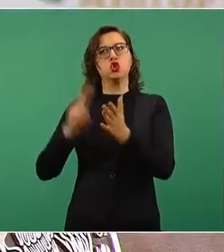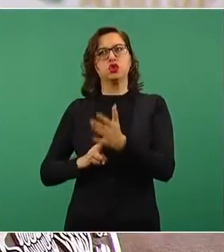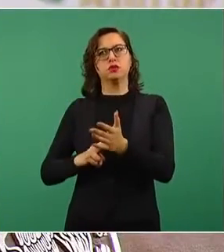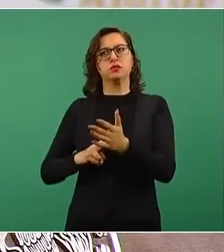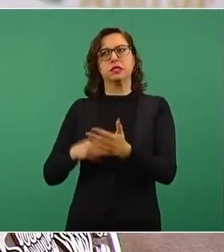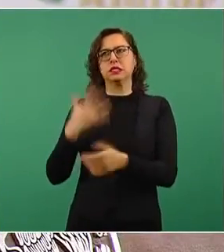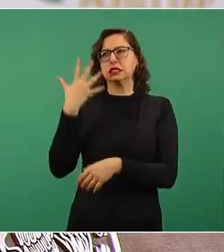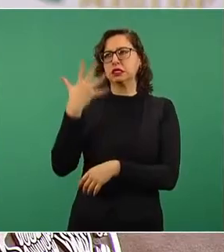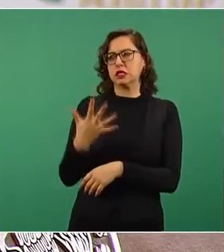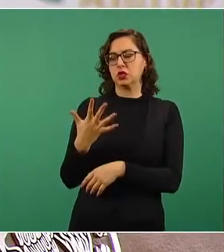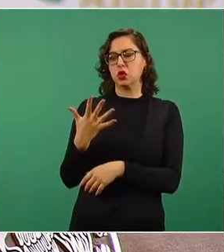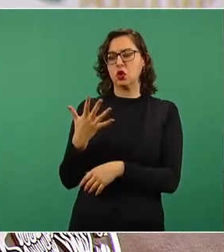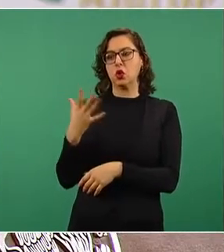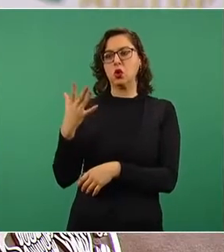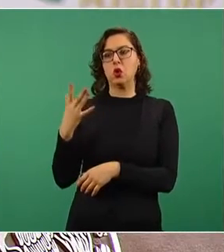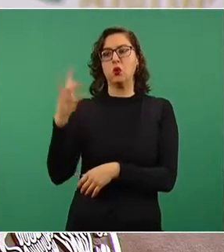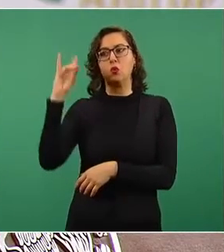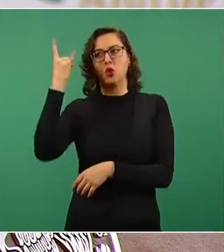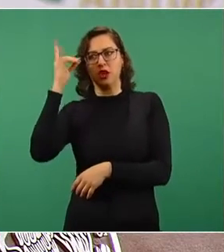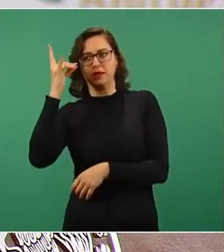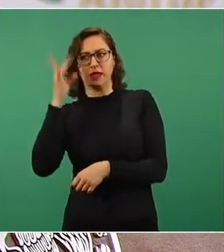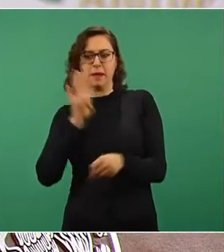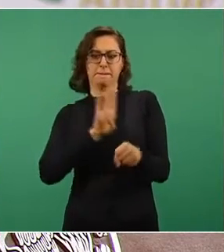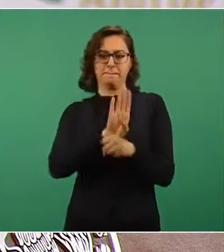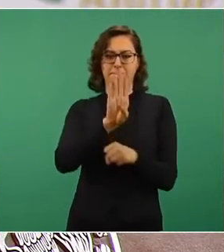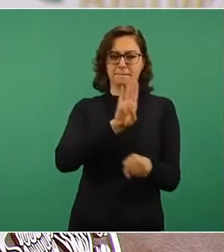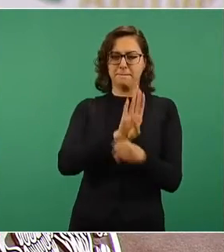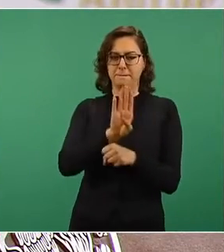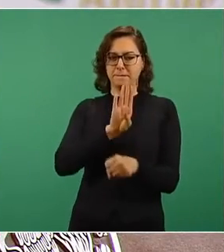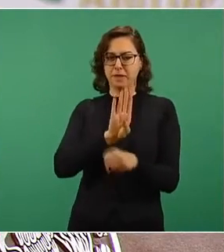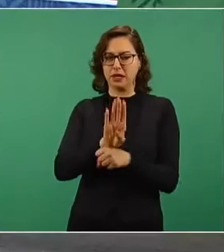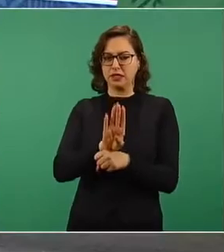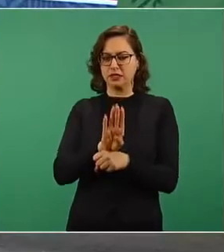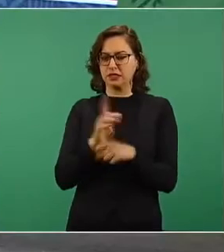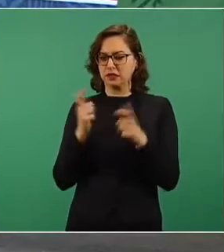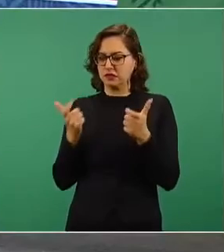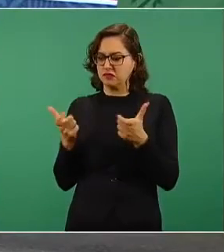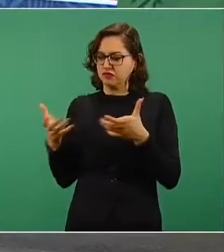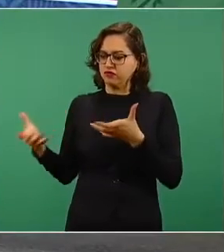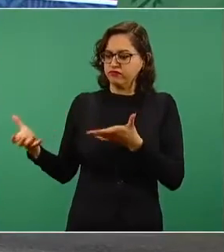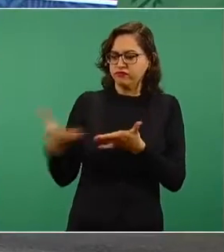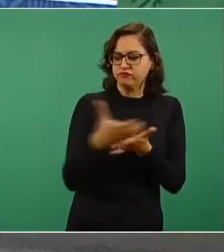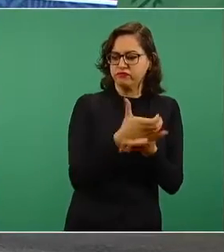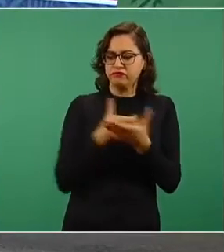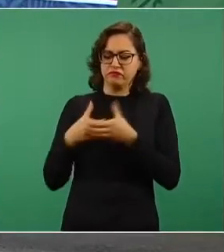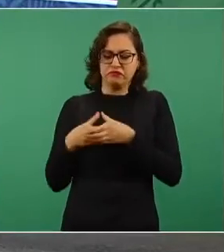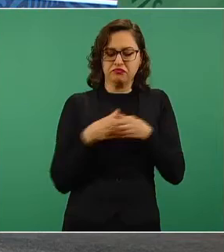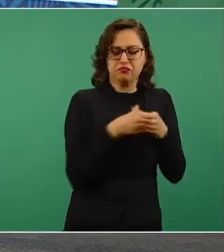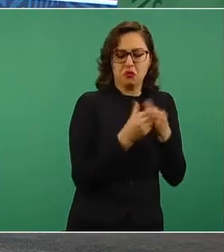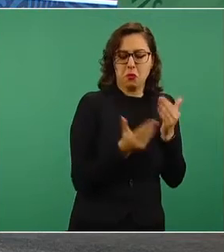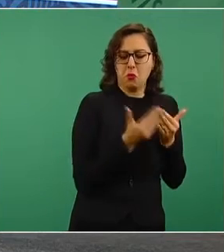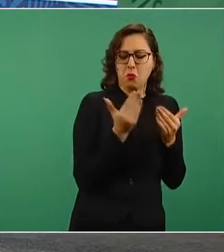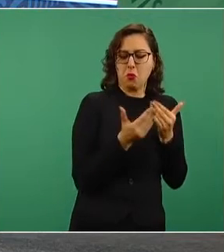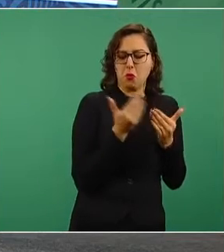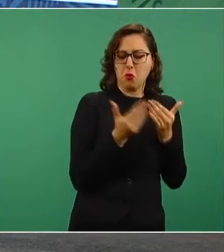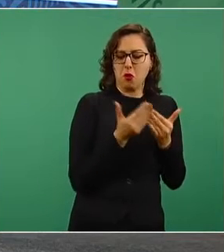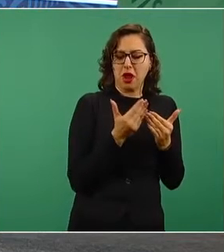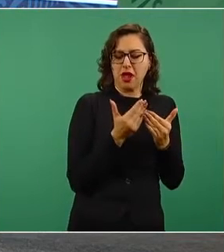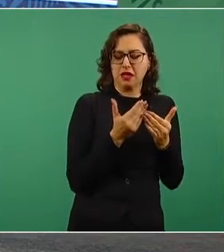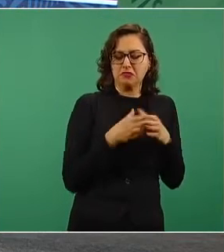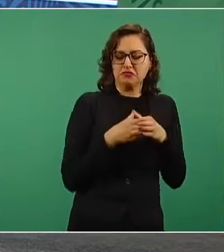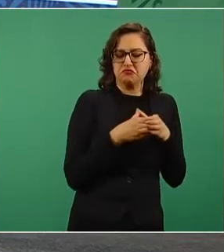Bolivia uno de los países más concentradores del ingreso en pocas manos, con un indicador de